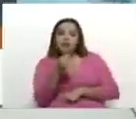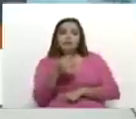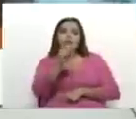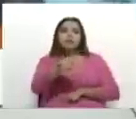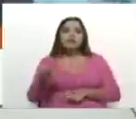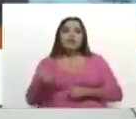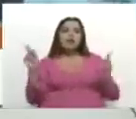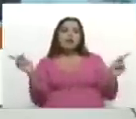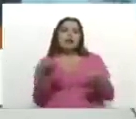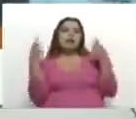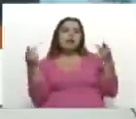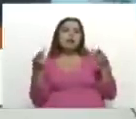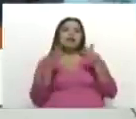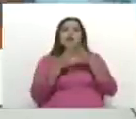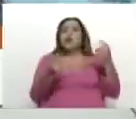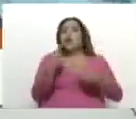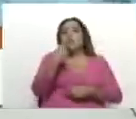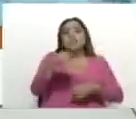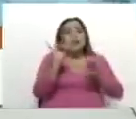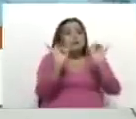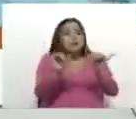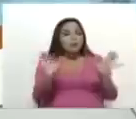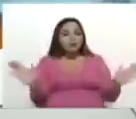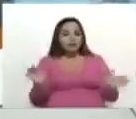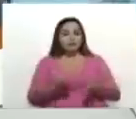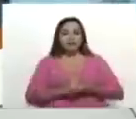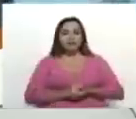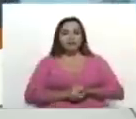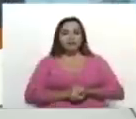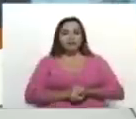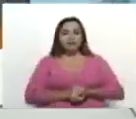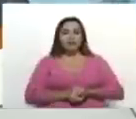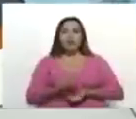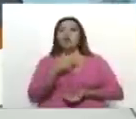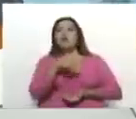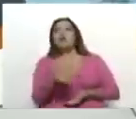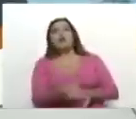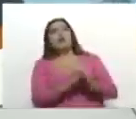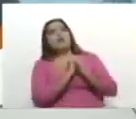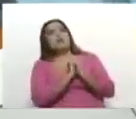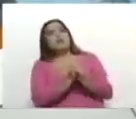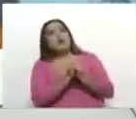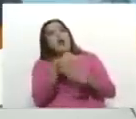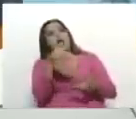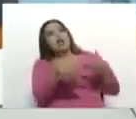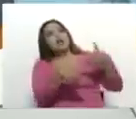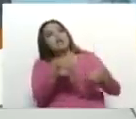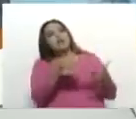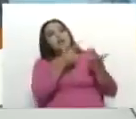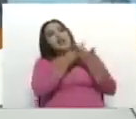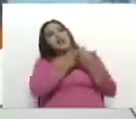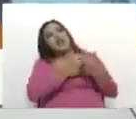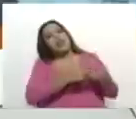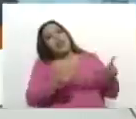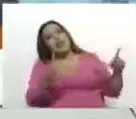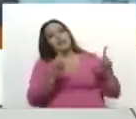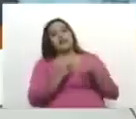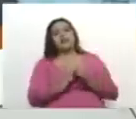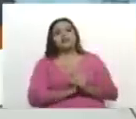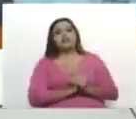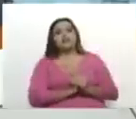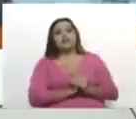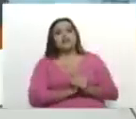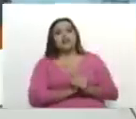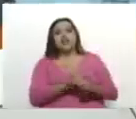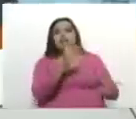periodistas y todos dicen lo mismo abogábamos por unas elecciones libres y